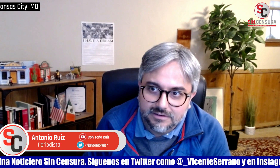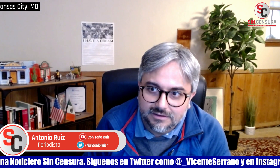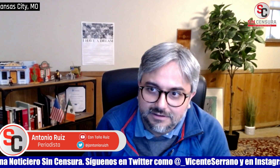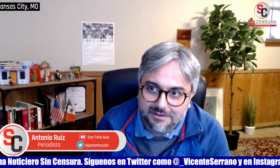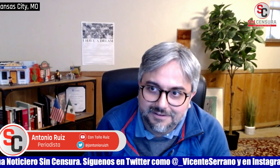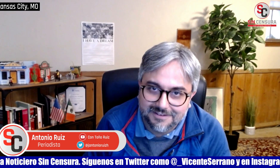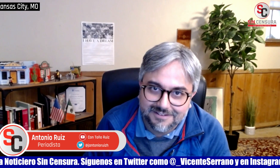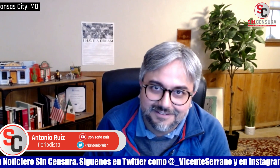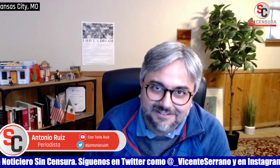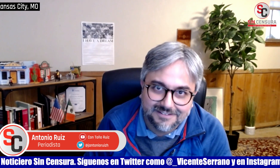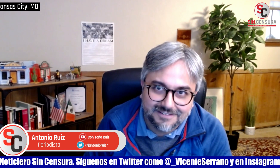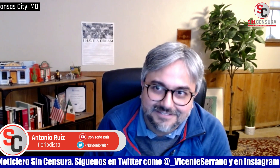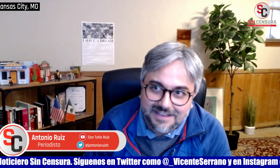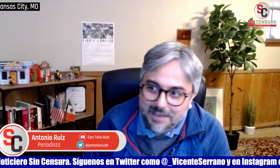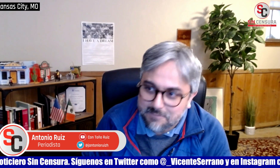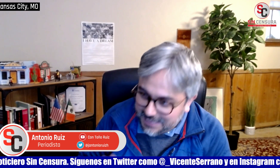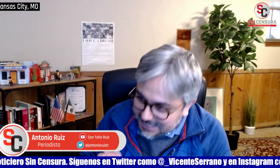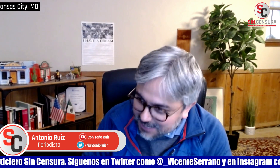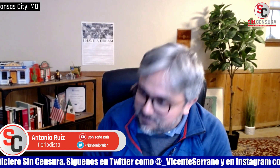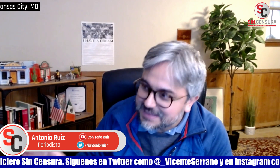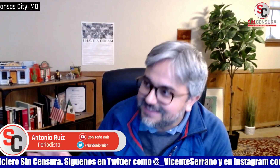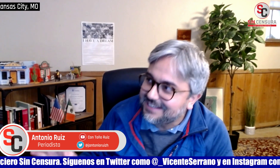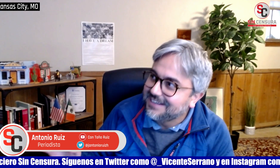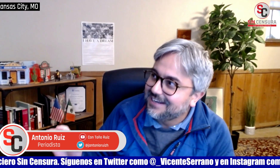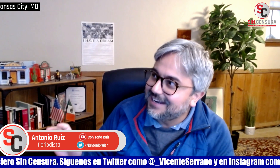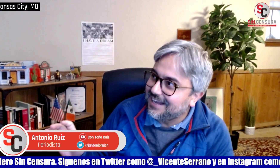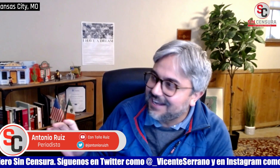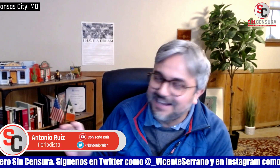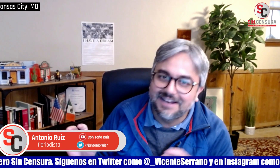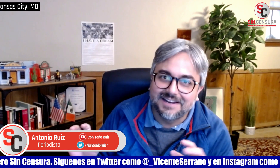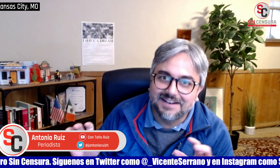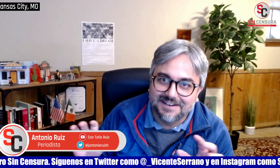Burns. Es verdaderamente